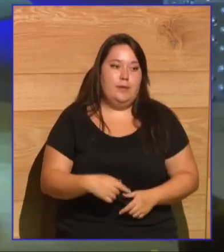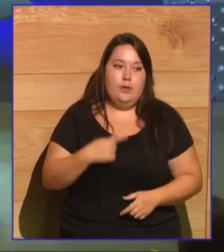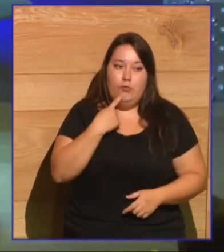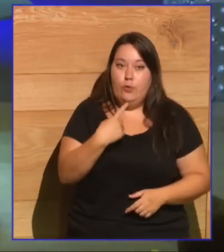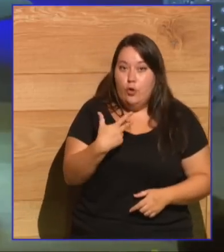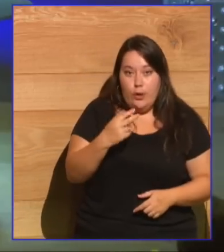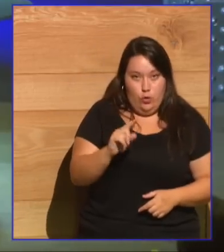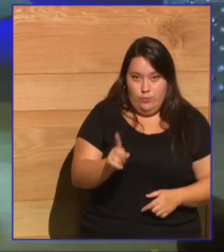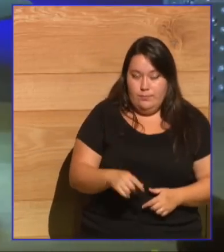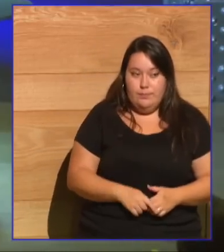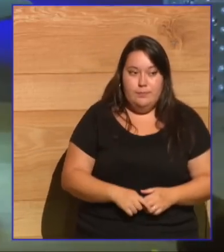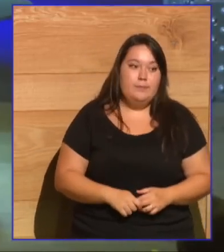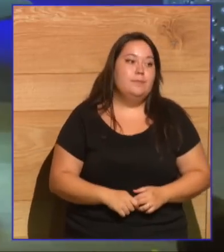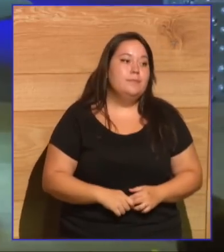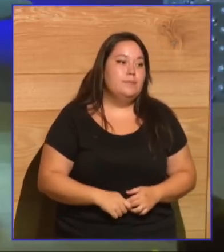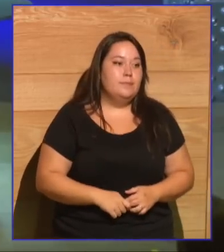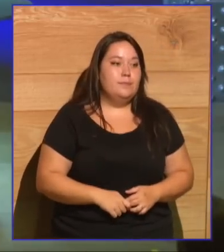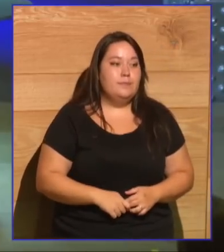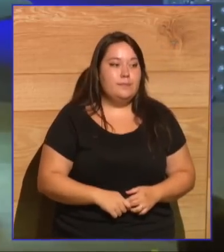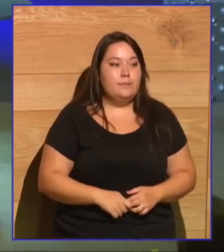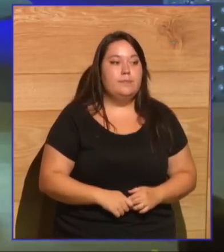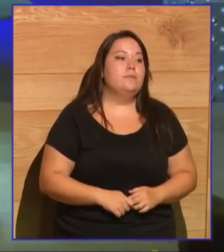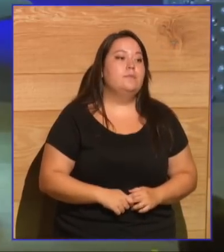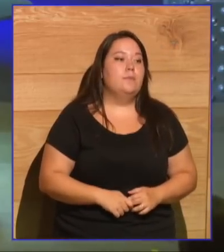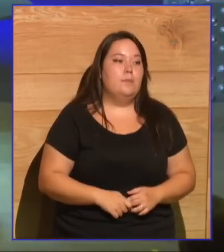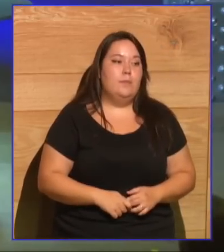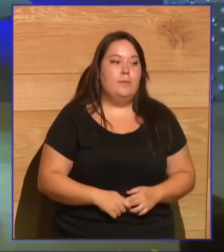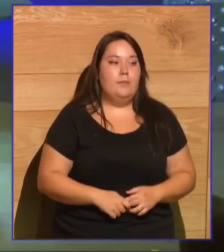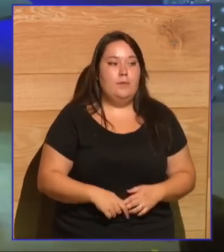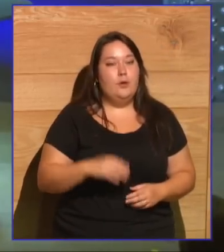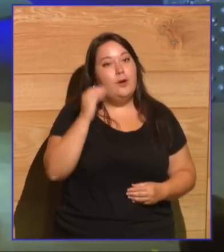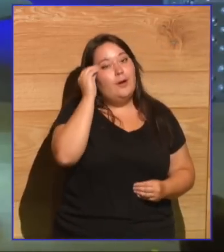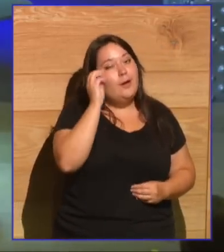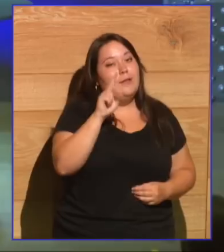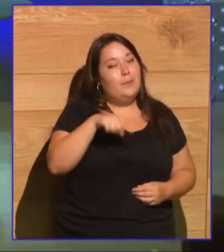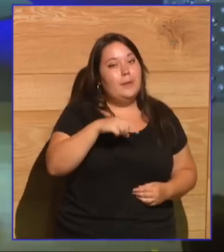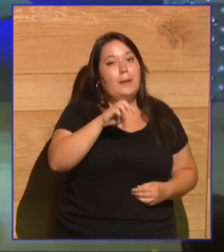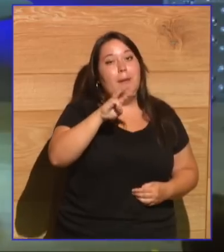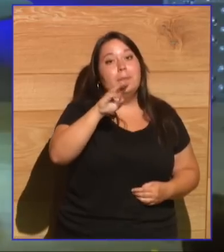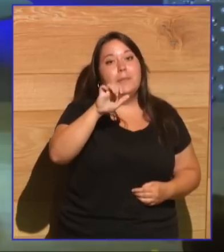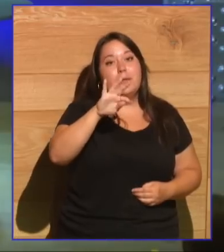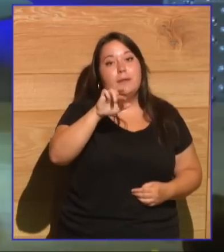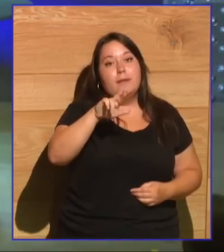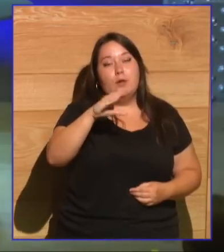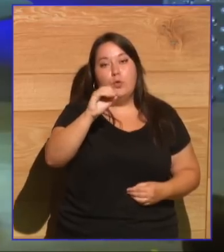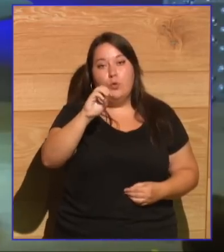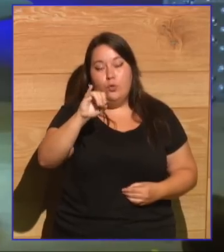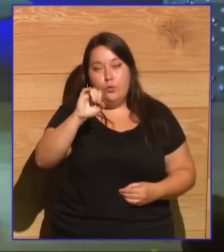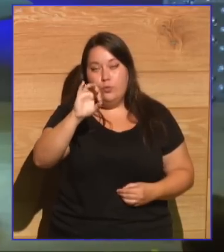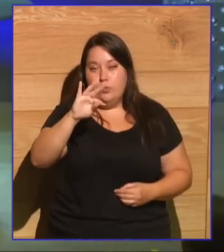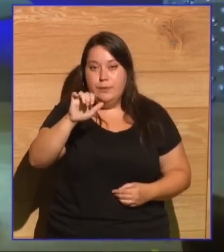no estamos muy equidistantes esta temporada un poco y también digo que es peter coyote vale que se ponga